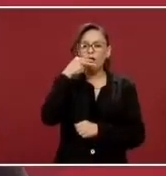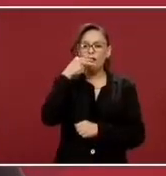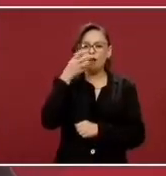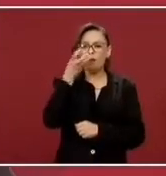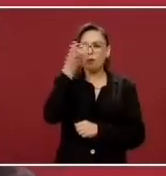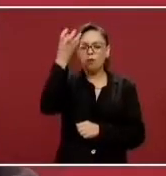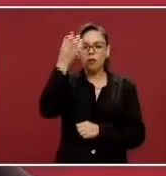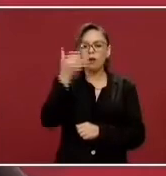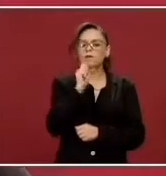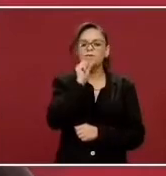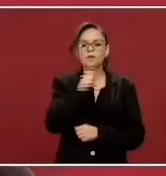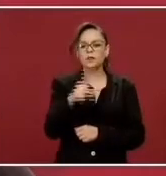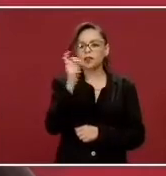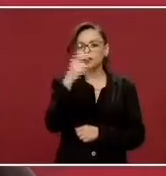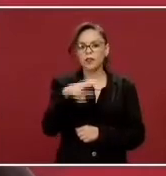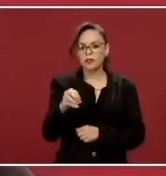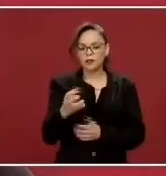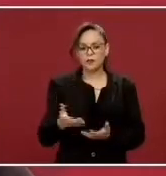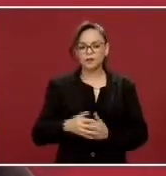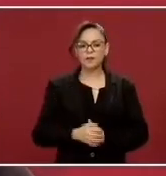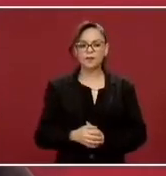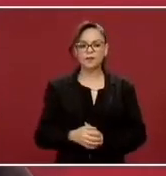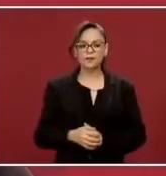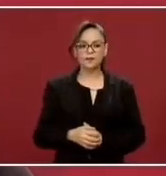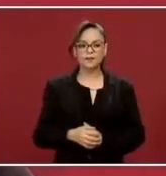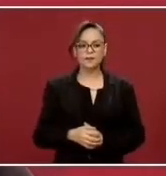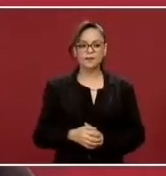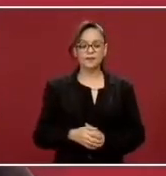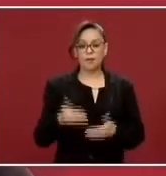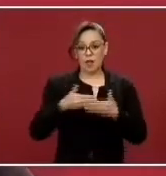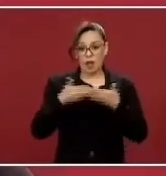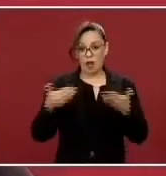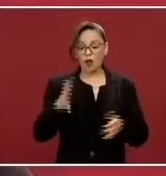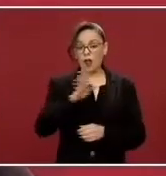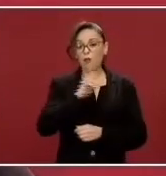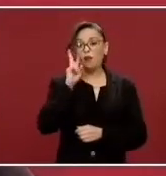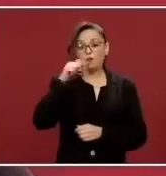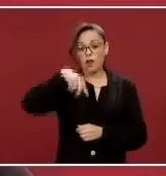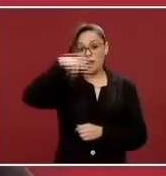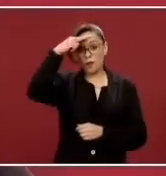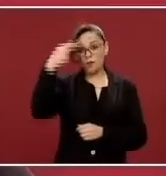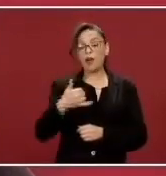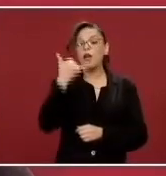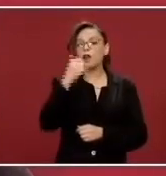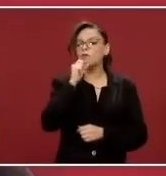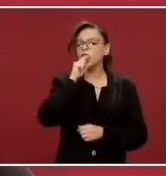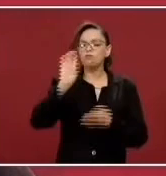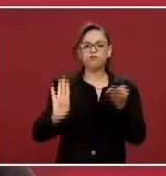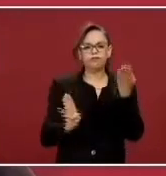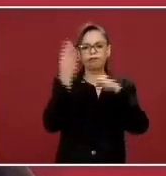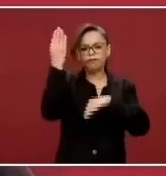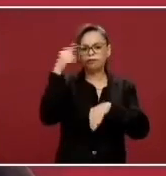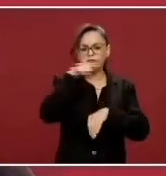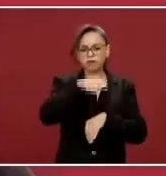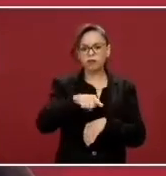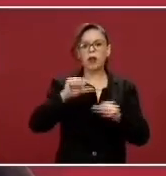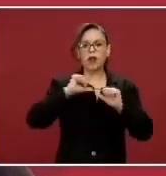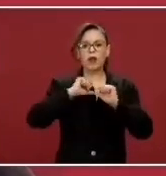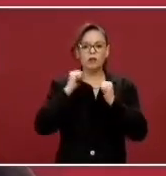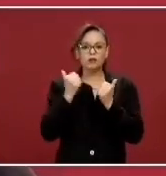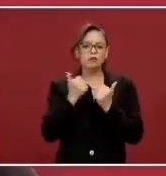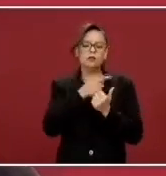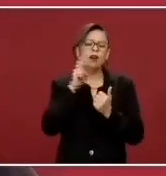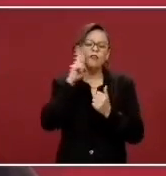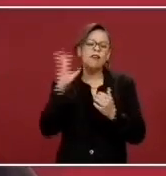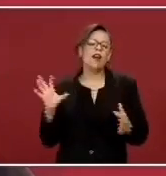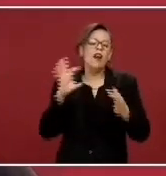este momento se empieza a ver, no solo en México, sino en el mundo, la asociación entre el antecedente de fumar y el riesgo